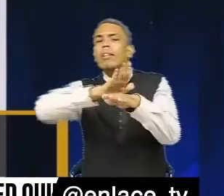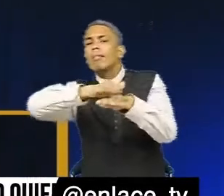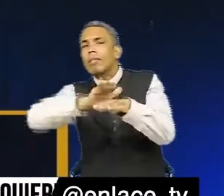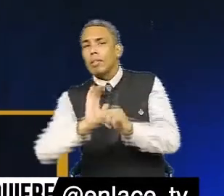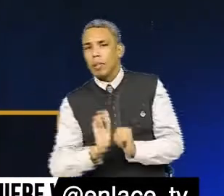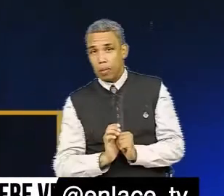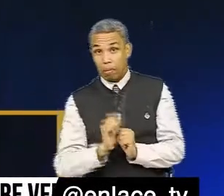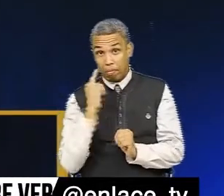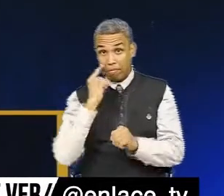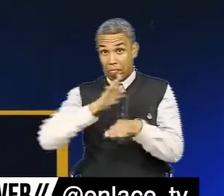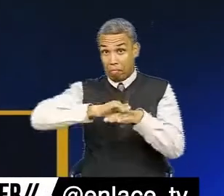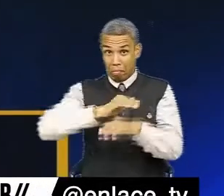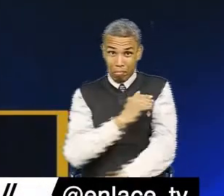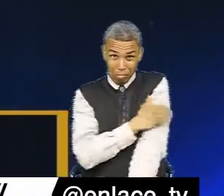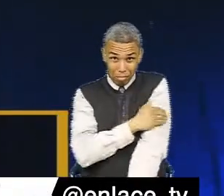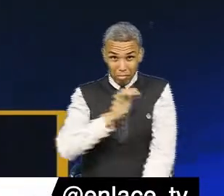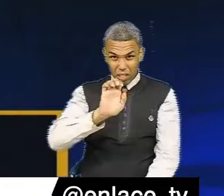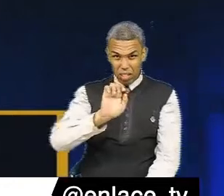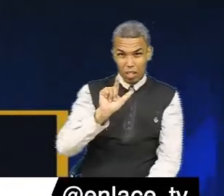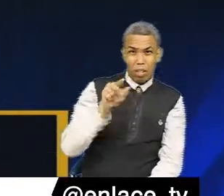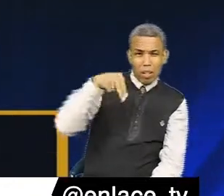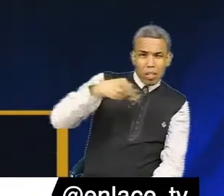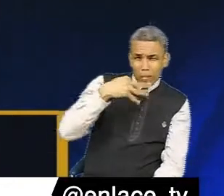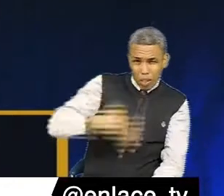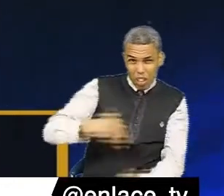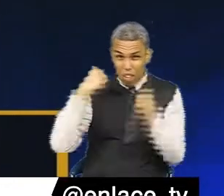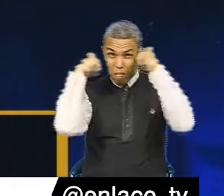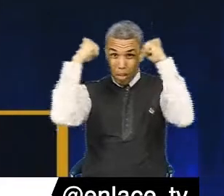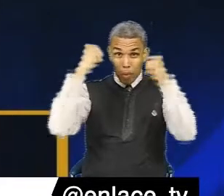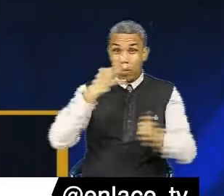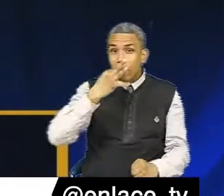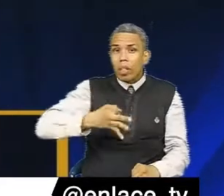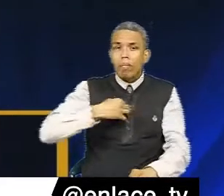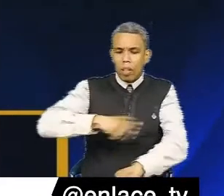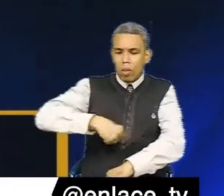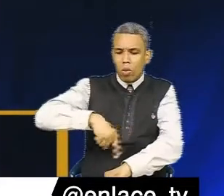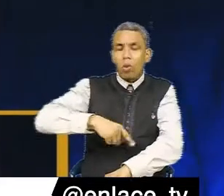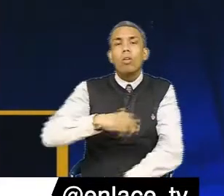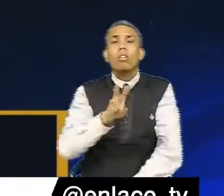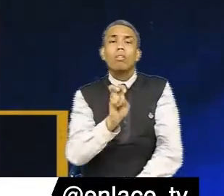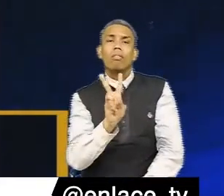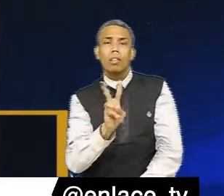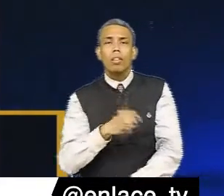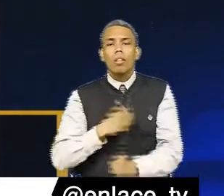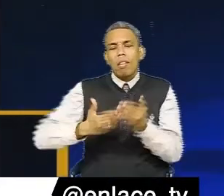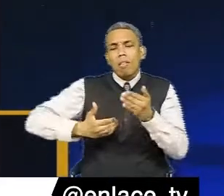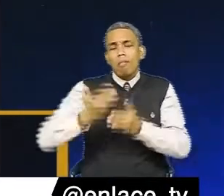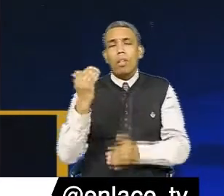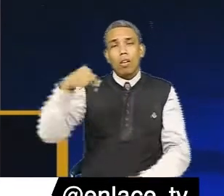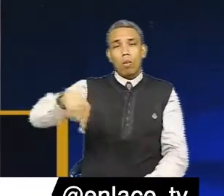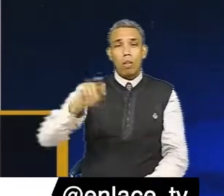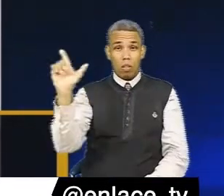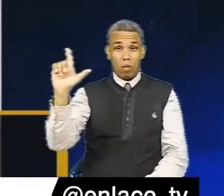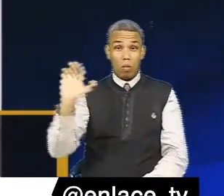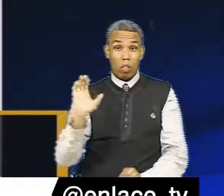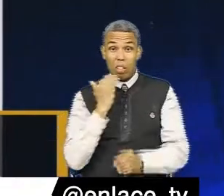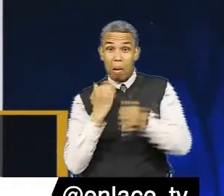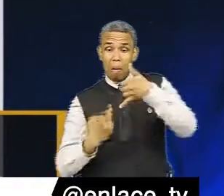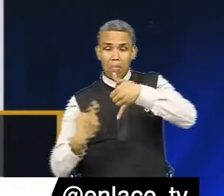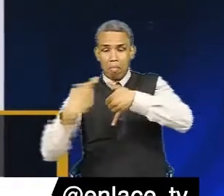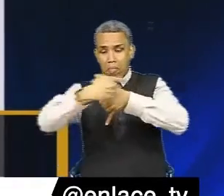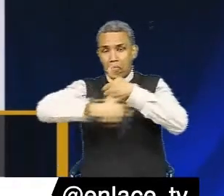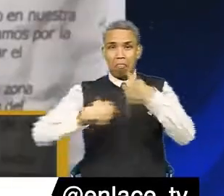frentes el supuesto paro armado de la guerrilla se prolongaría por 72 horas a partir de este lunes en diferentes regiones del país también han